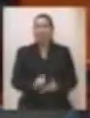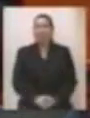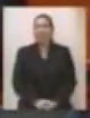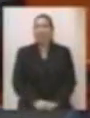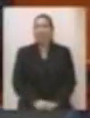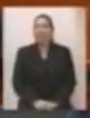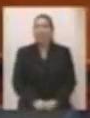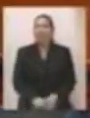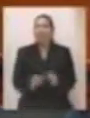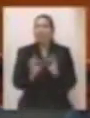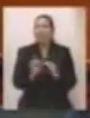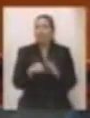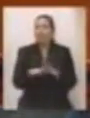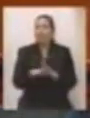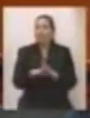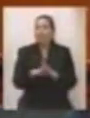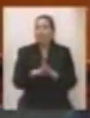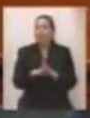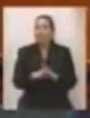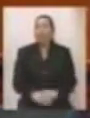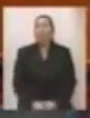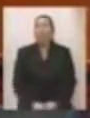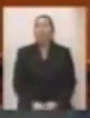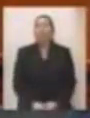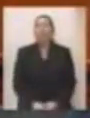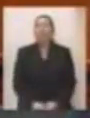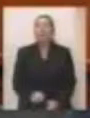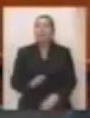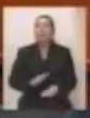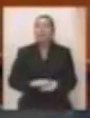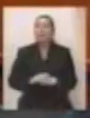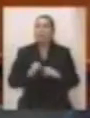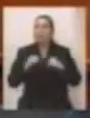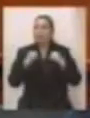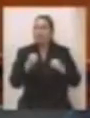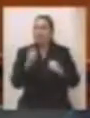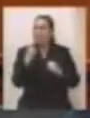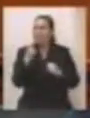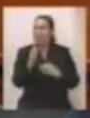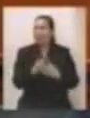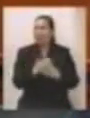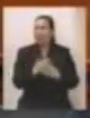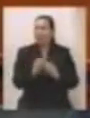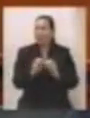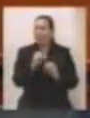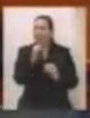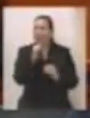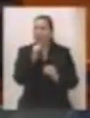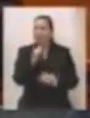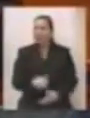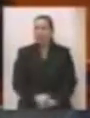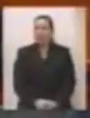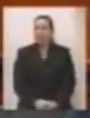que se precisa dentro de la propuesta en relación a las campañas que se buscará para la participación del sector privado